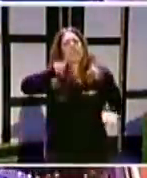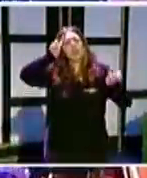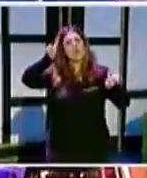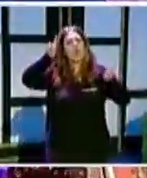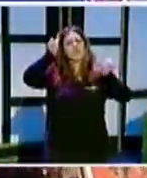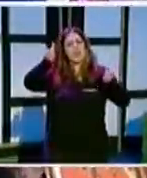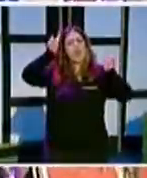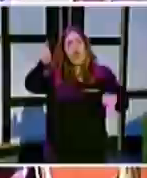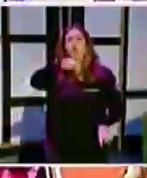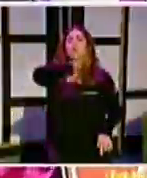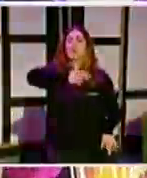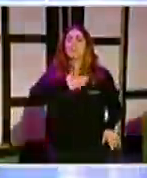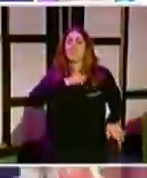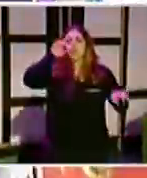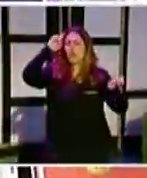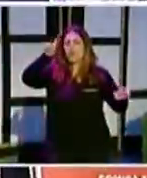educación, nuestra